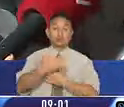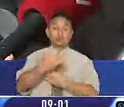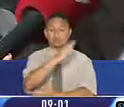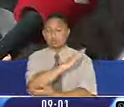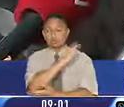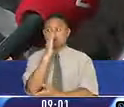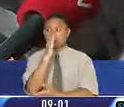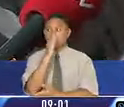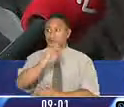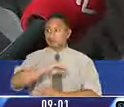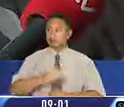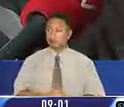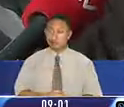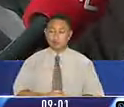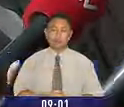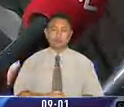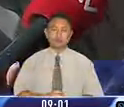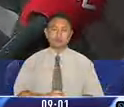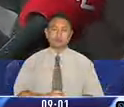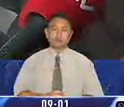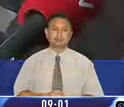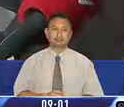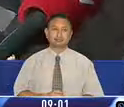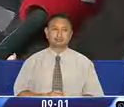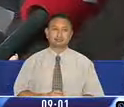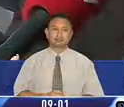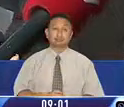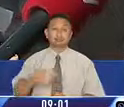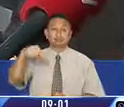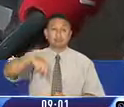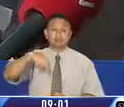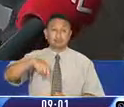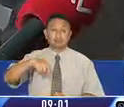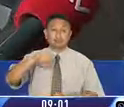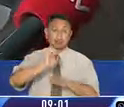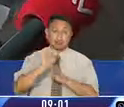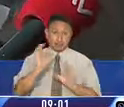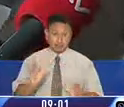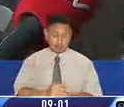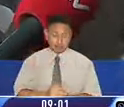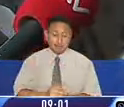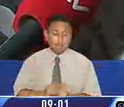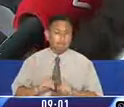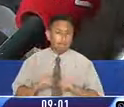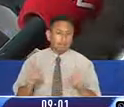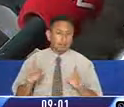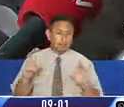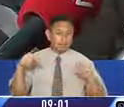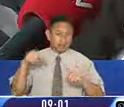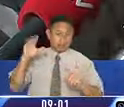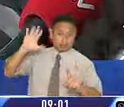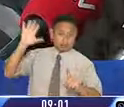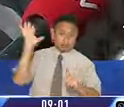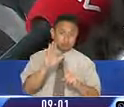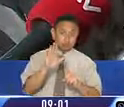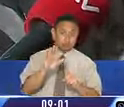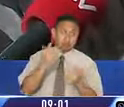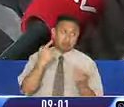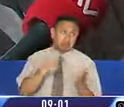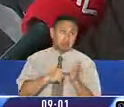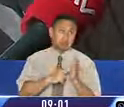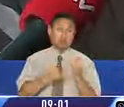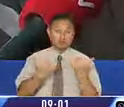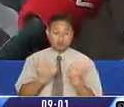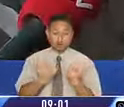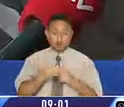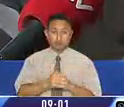verdadera, con causa, con la investigación, tiene que hacer en el Ecuador, pero no amenazando quien estamos a lo mejor en la